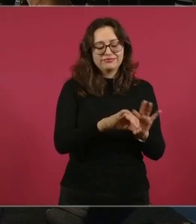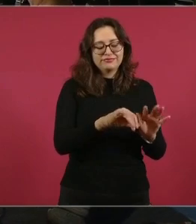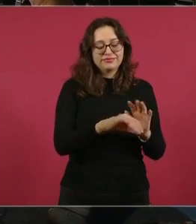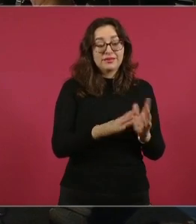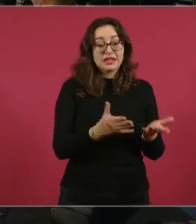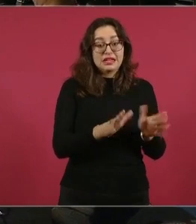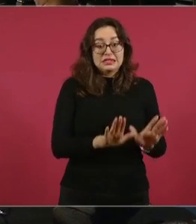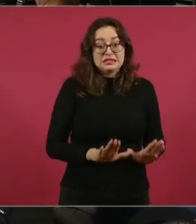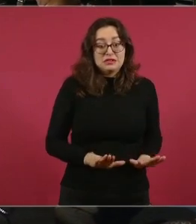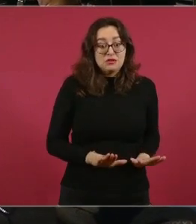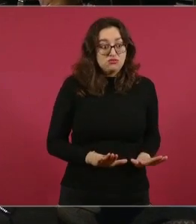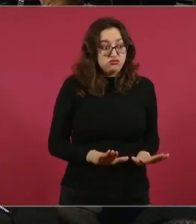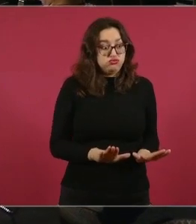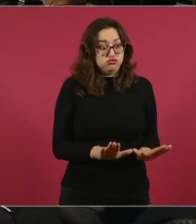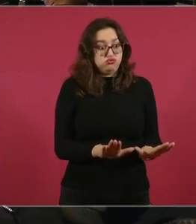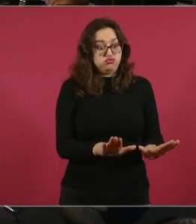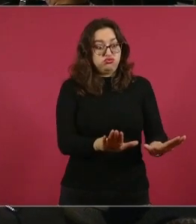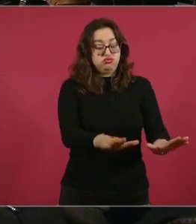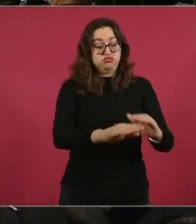del país, después